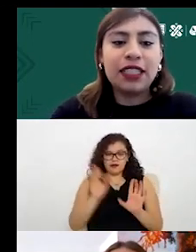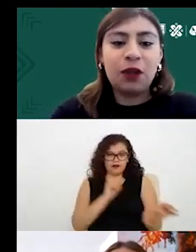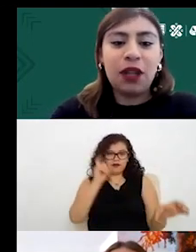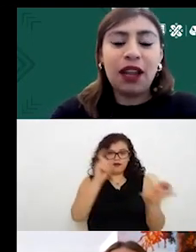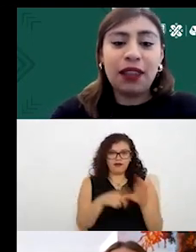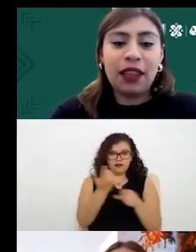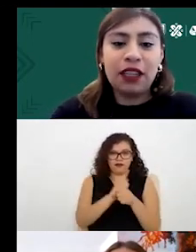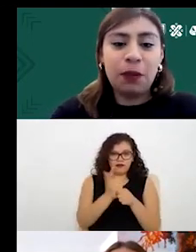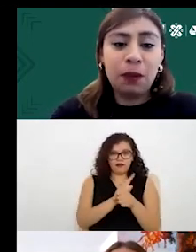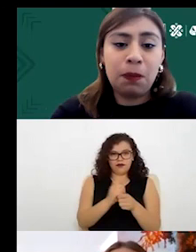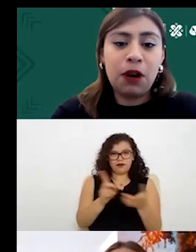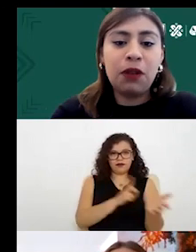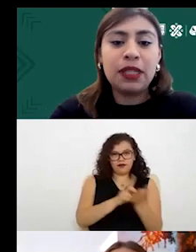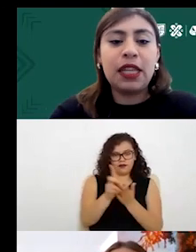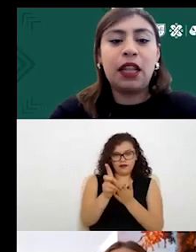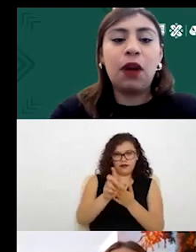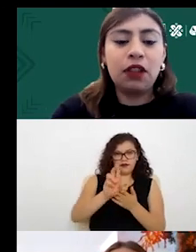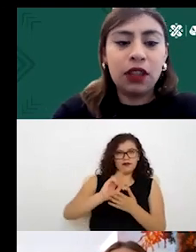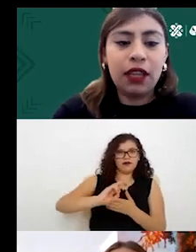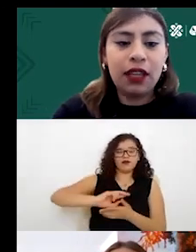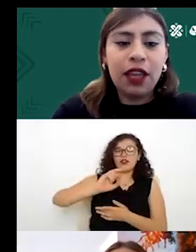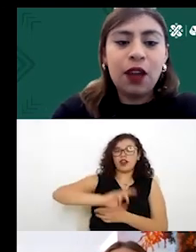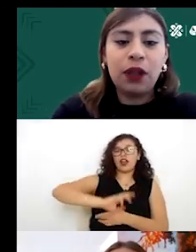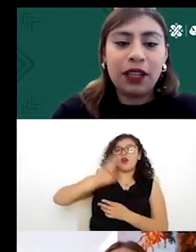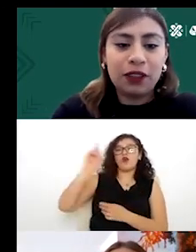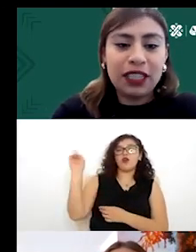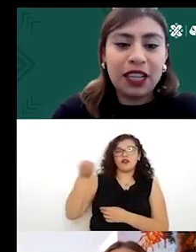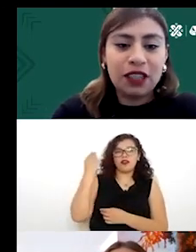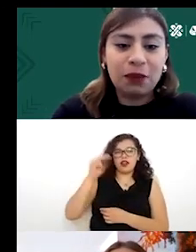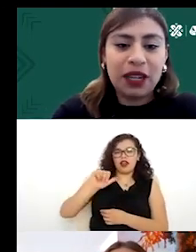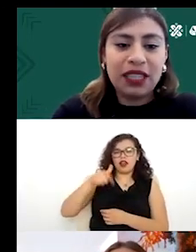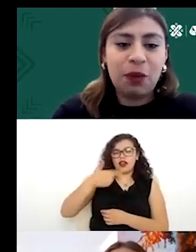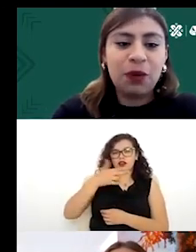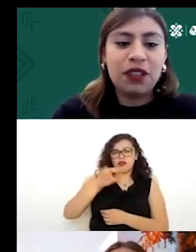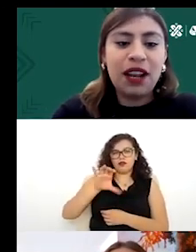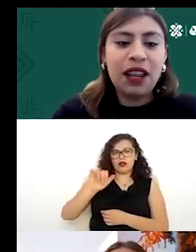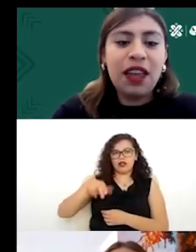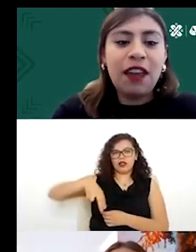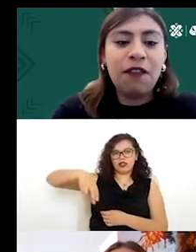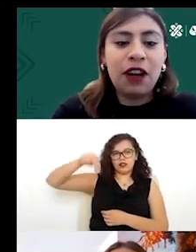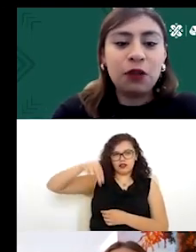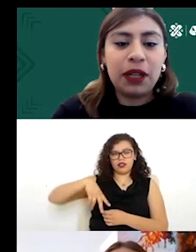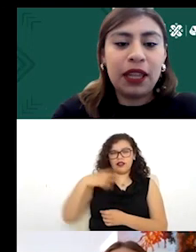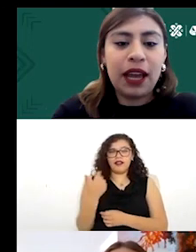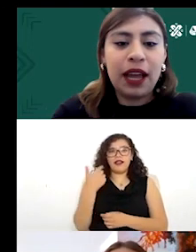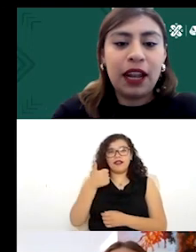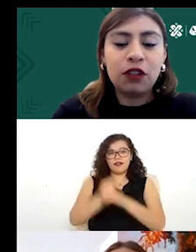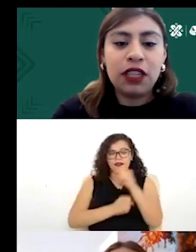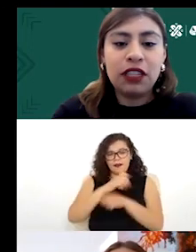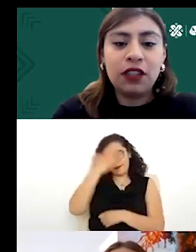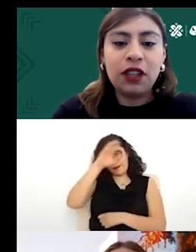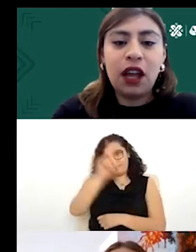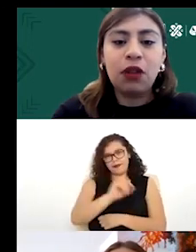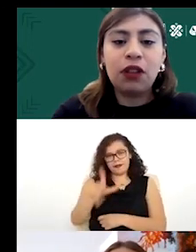de la licenciatura de Derecho por la Universidad de Anáhuac Norte. Cuenta con 6 años de experiencia profesional. Enfoca su práctica en